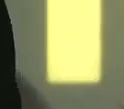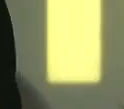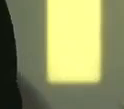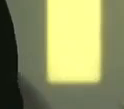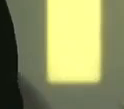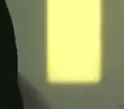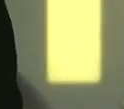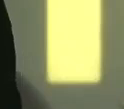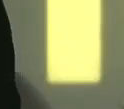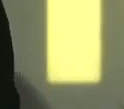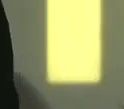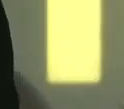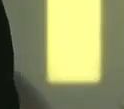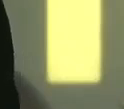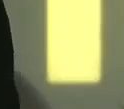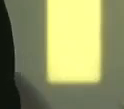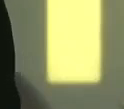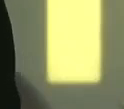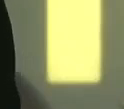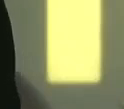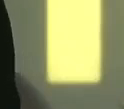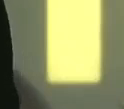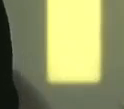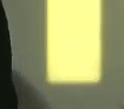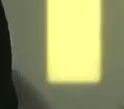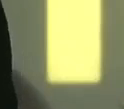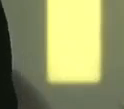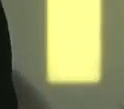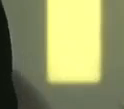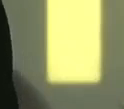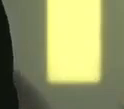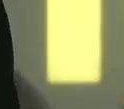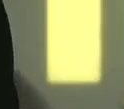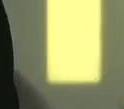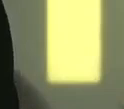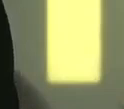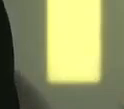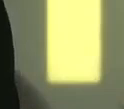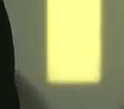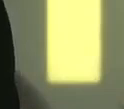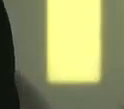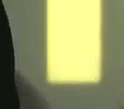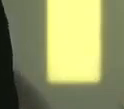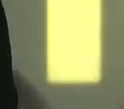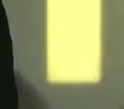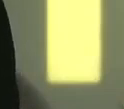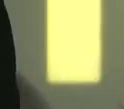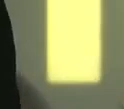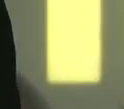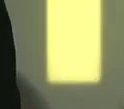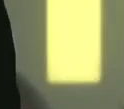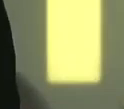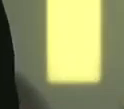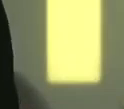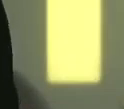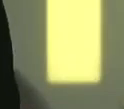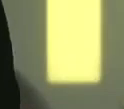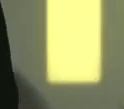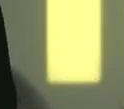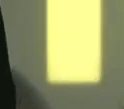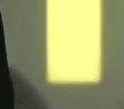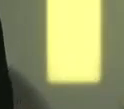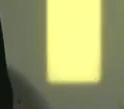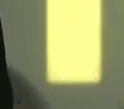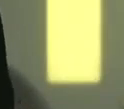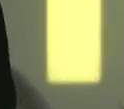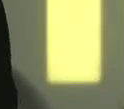entrenamiento y adiestramiento de la milicia bolivariana. Es importante también destacar que el jefe de Estado venezolano ha hablado de todo lo que tiene que ver con la